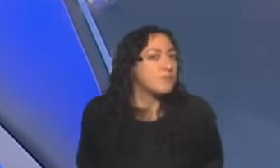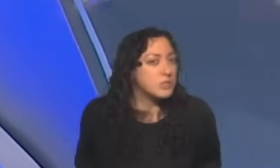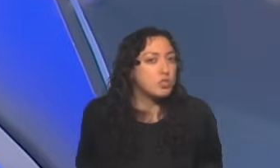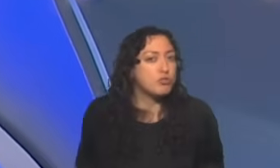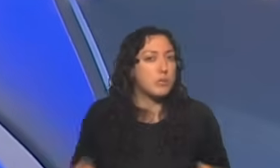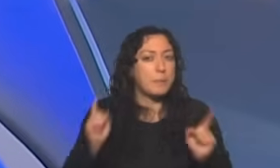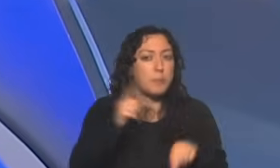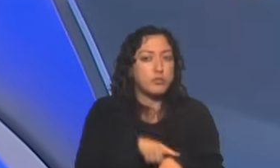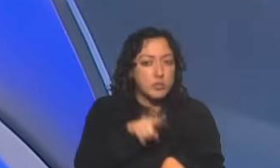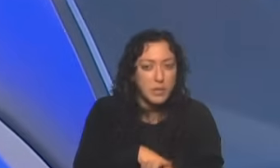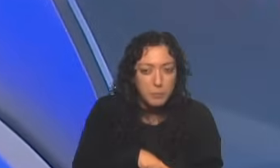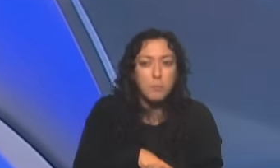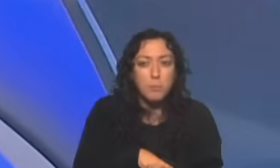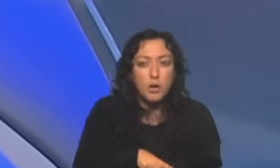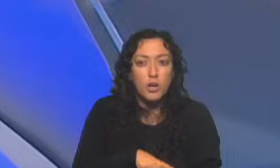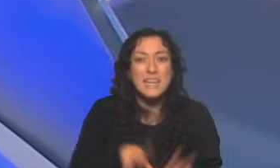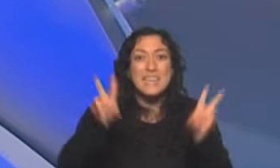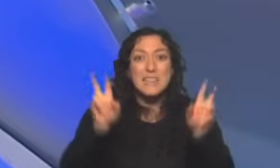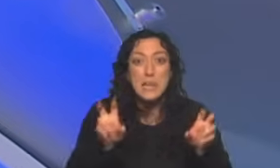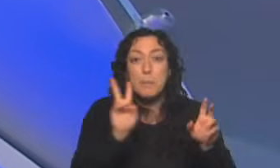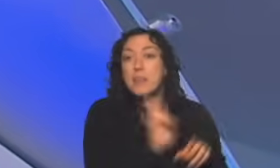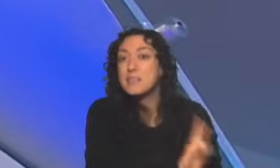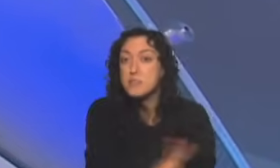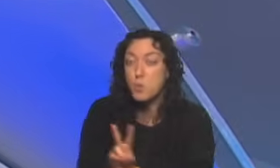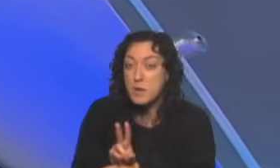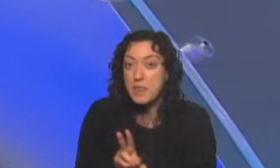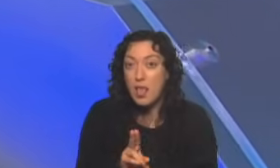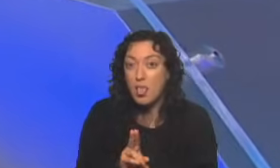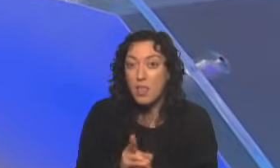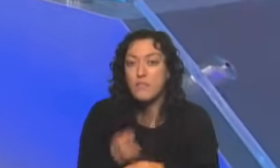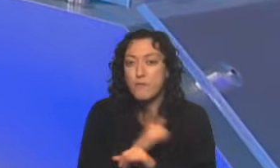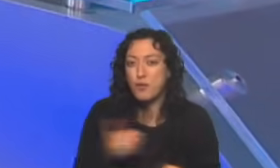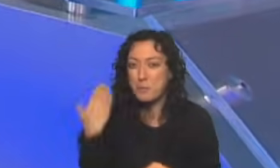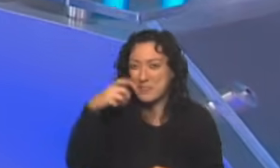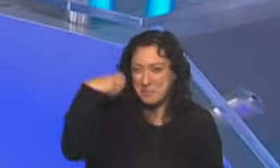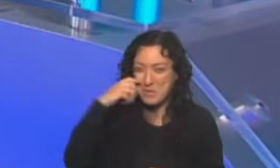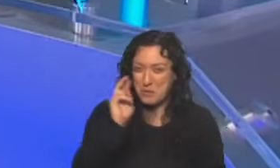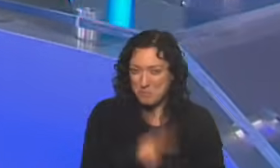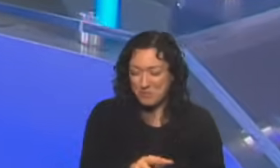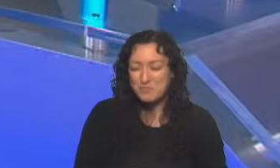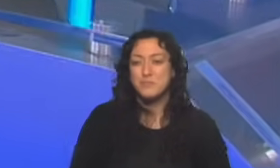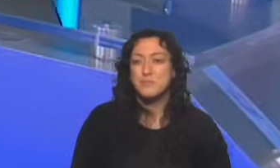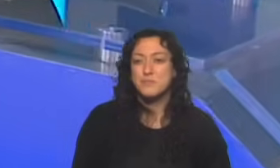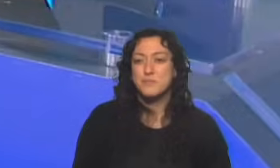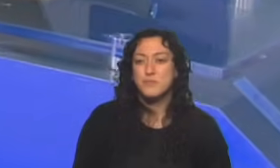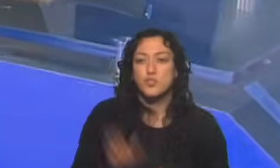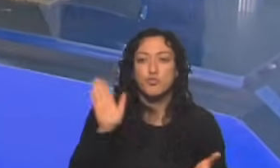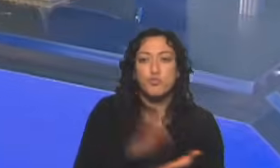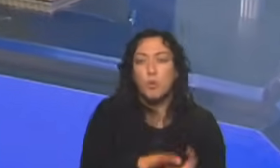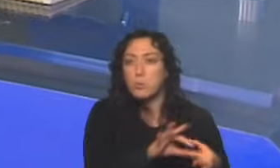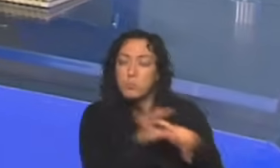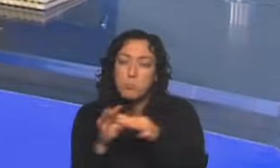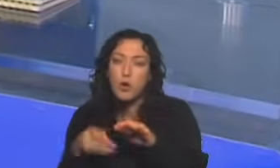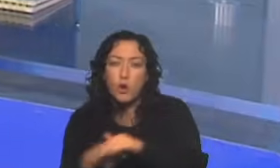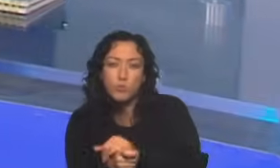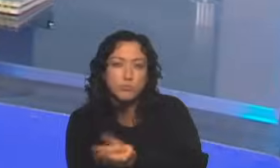cuestión de seguridad, que también se planteaba en el informe. Y digo, me he hecho esto con el tema de la corrupción porque